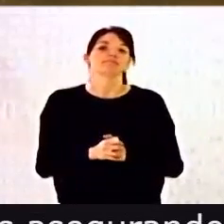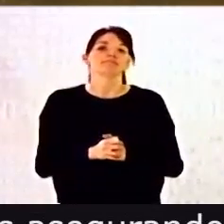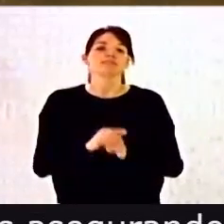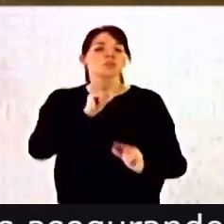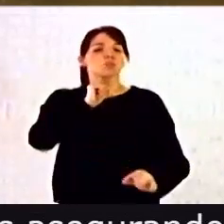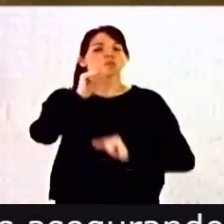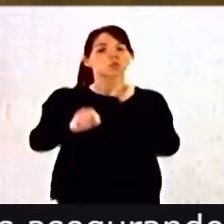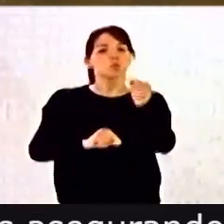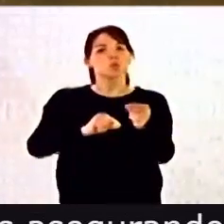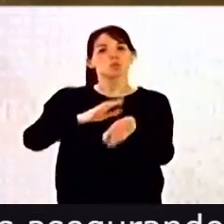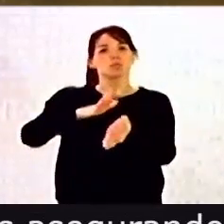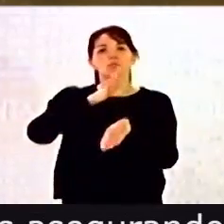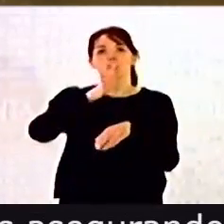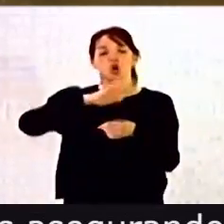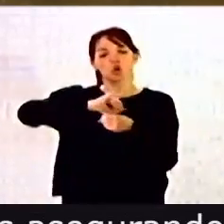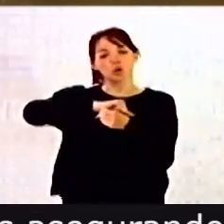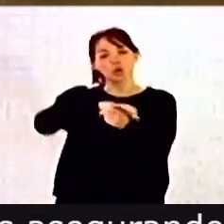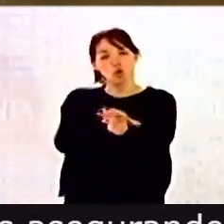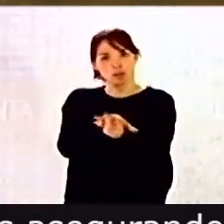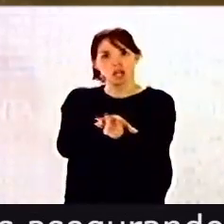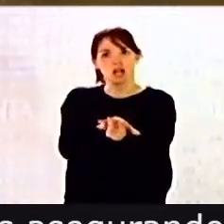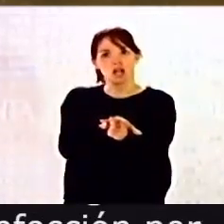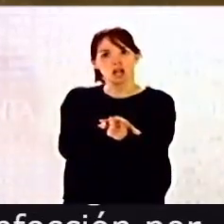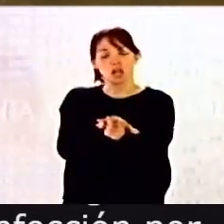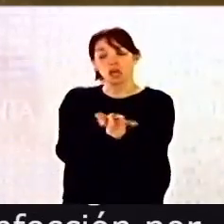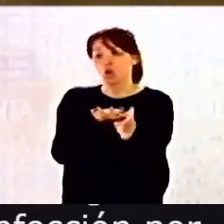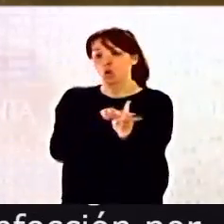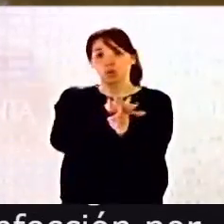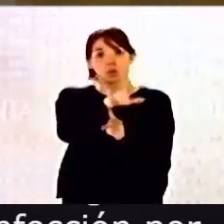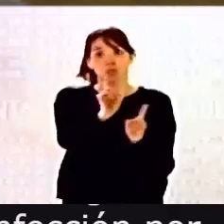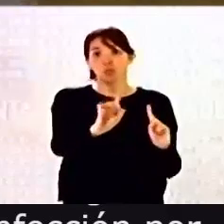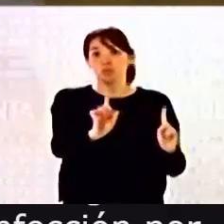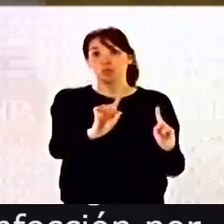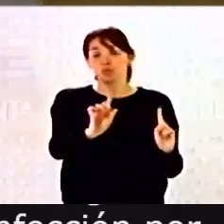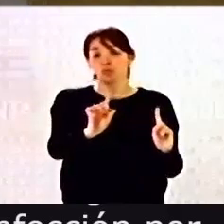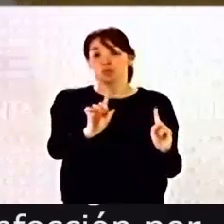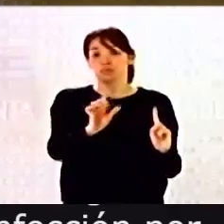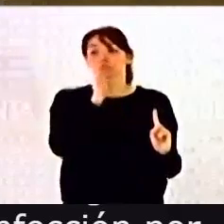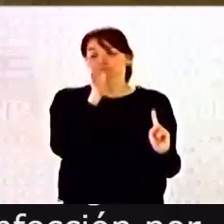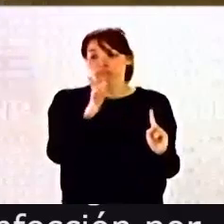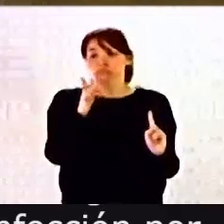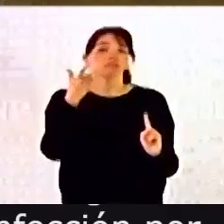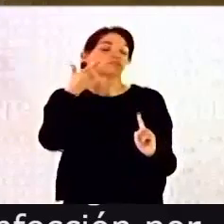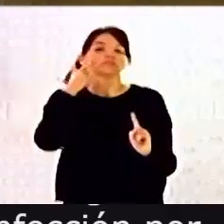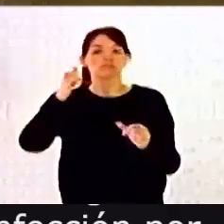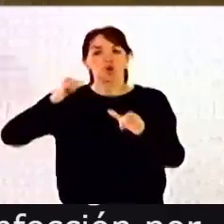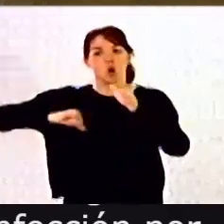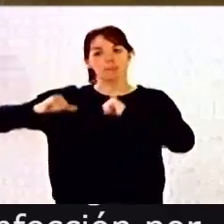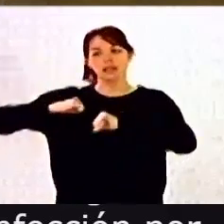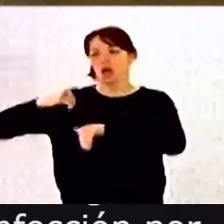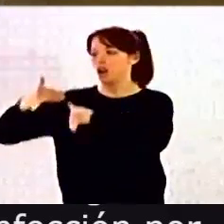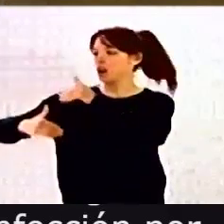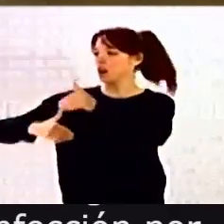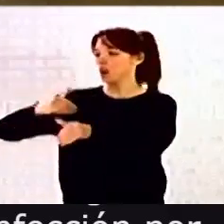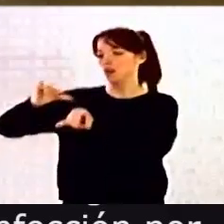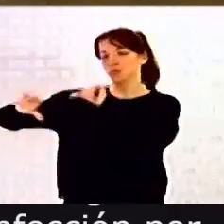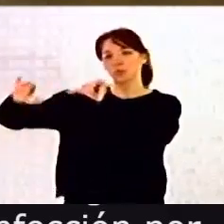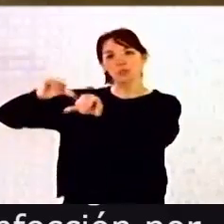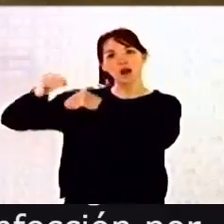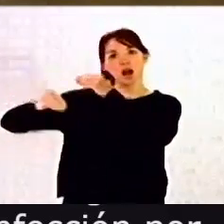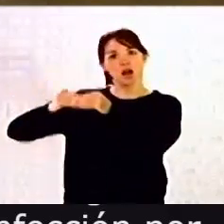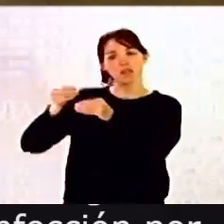por COVID-19 no influye sobre el pronóstico de la intervención quirúrgica que vamos a realizar.